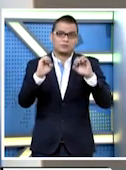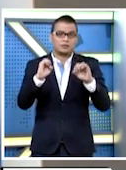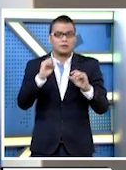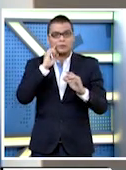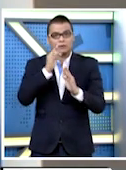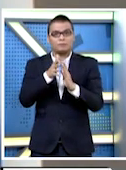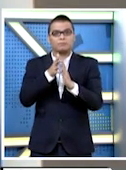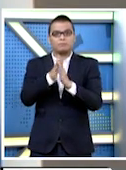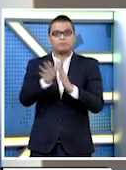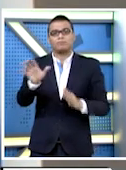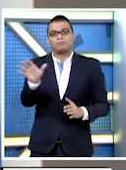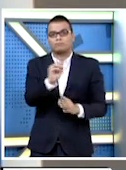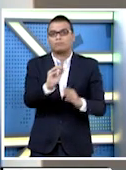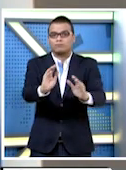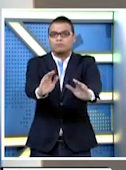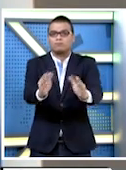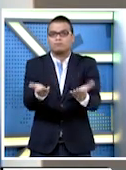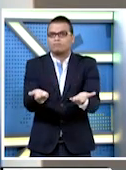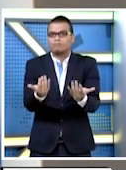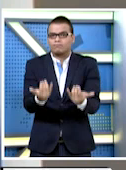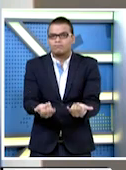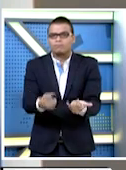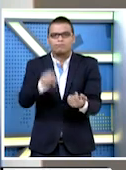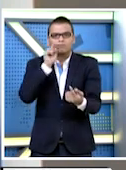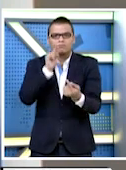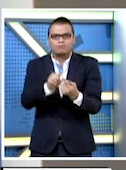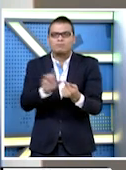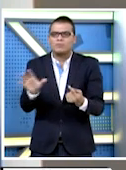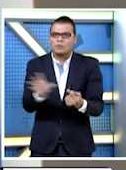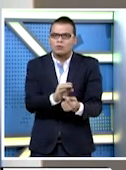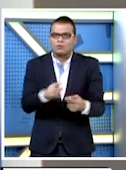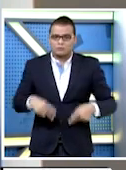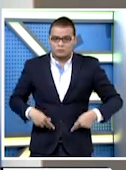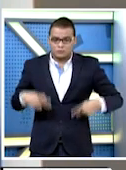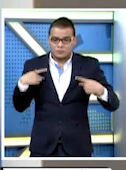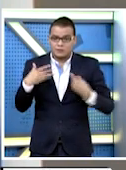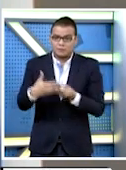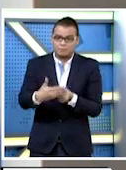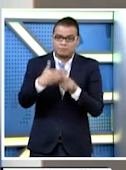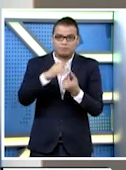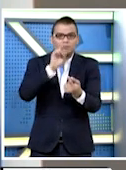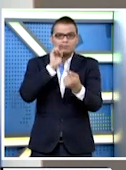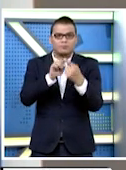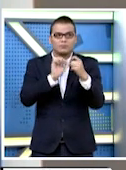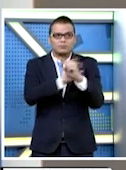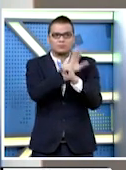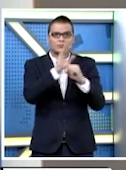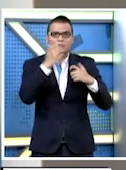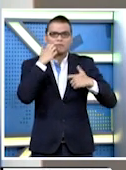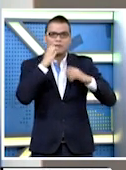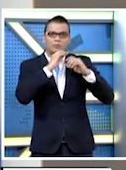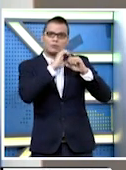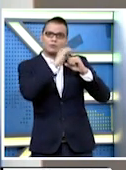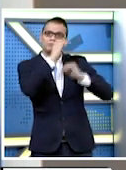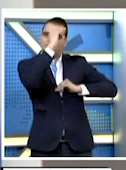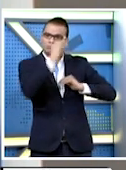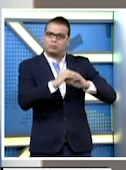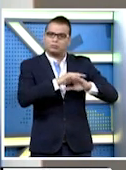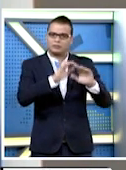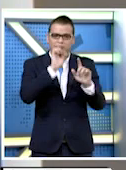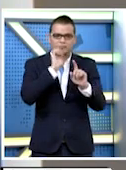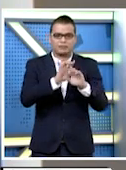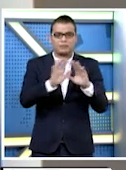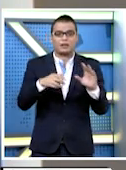quiero decir al pueblo de Cali que esto lo hacemos por la vida, la salud y la reducción de los contagiados en Cali. No es una